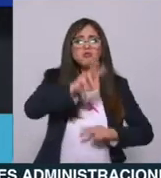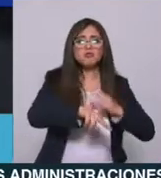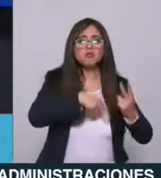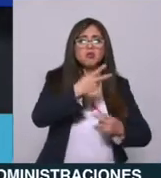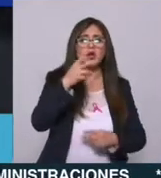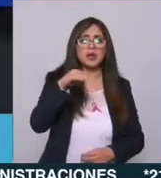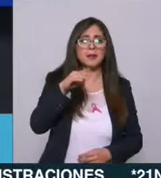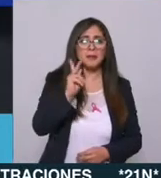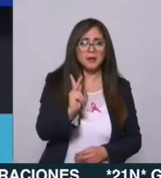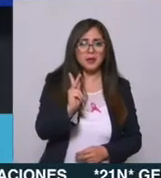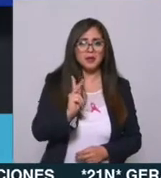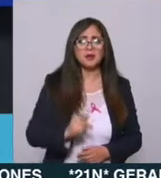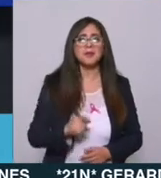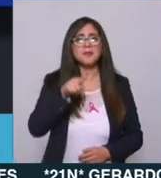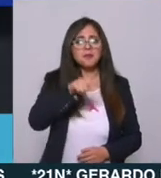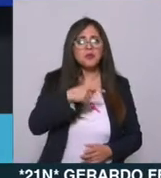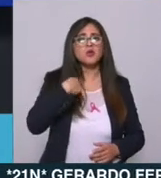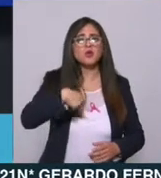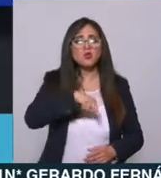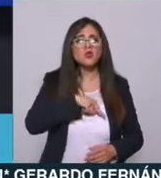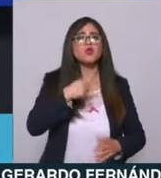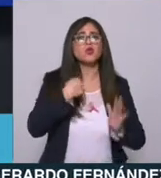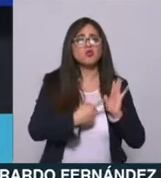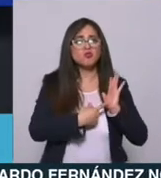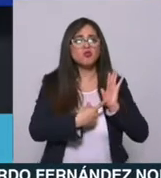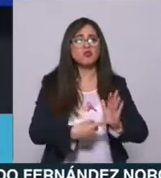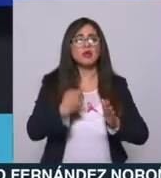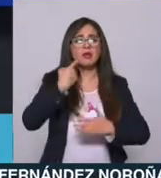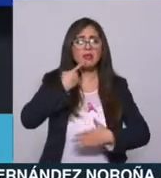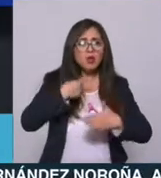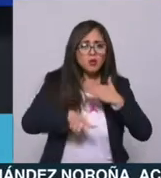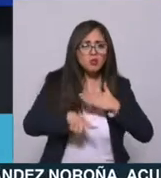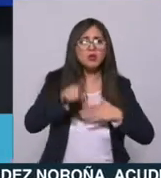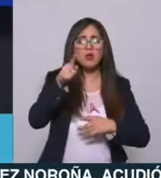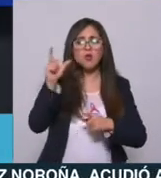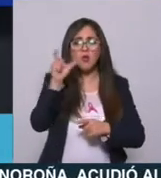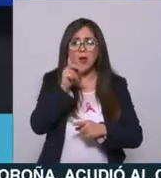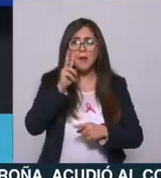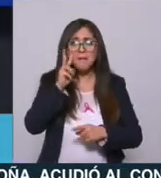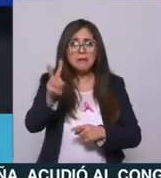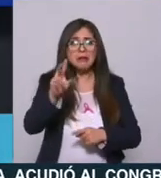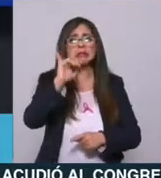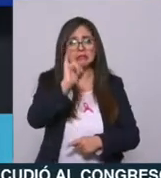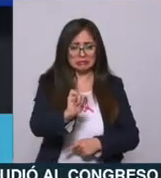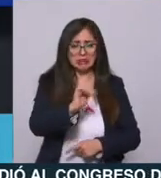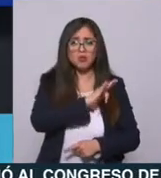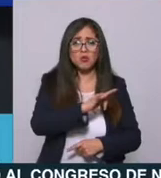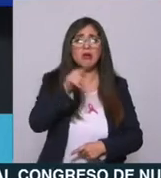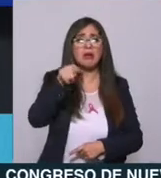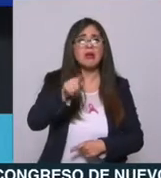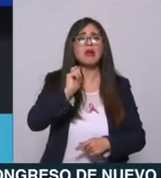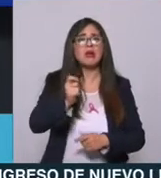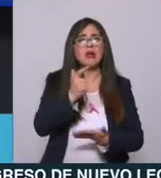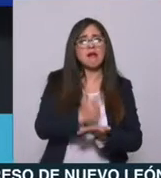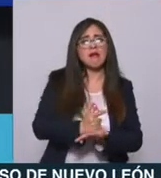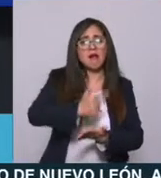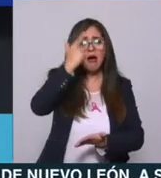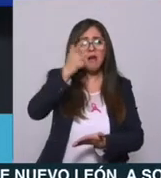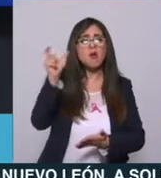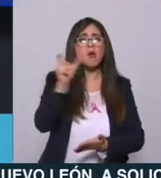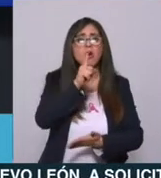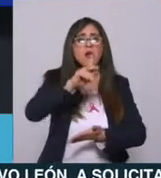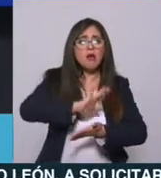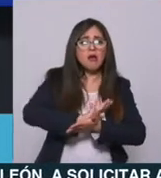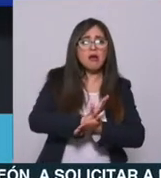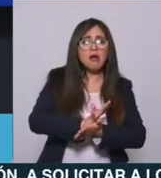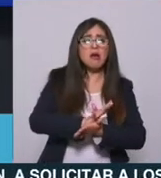Ministerio Público y ahí presentamos nuestra denuncia. Nos dijeron que sí procede, es un delito grave debido a que es discriminación y